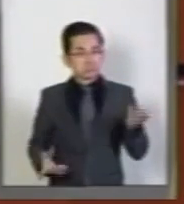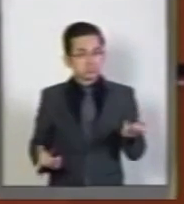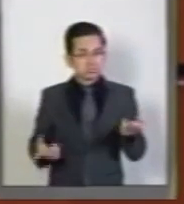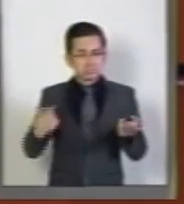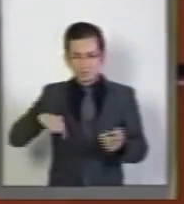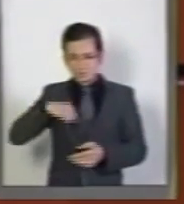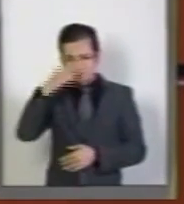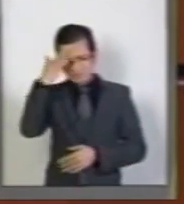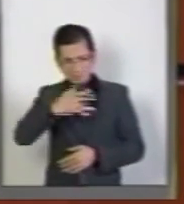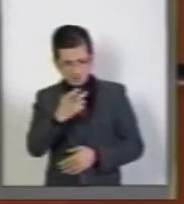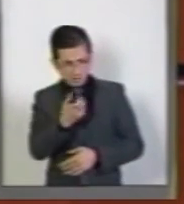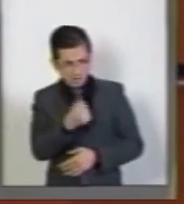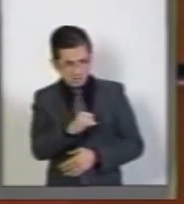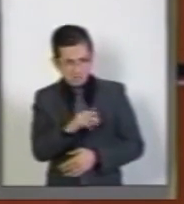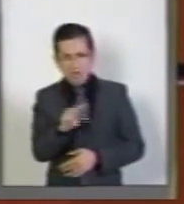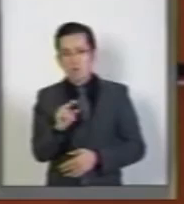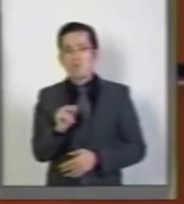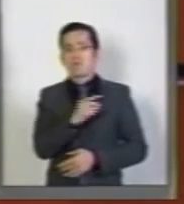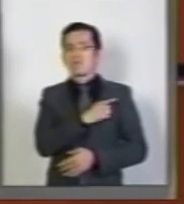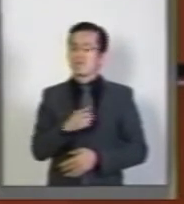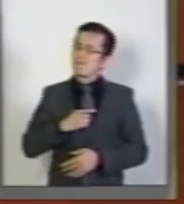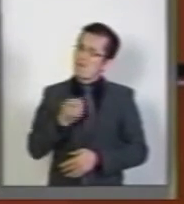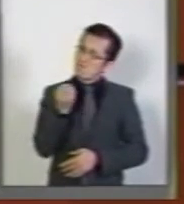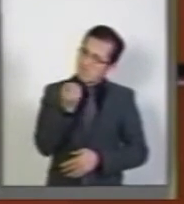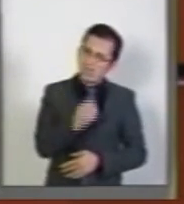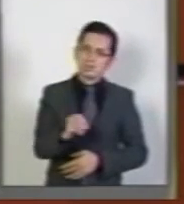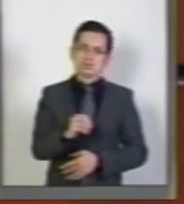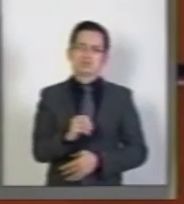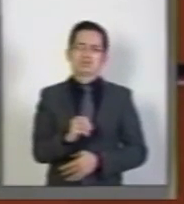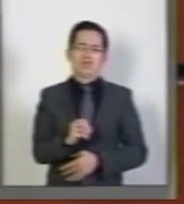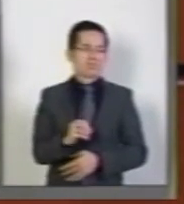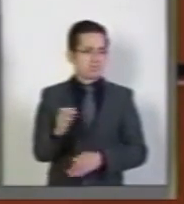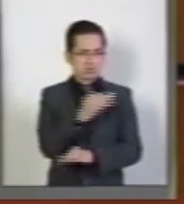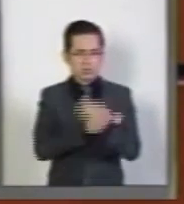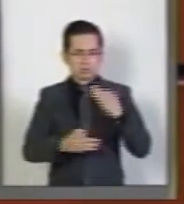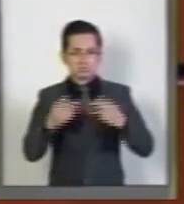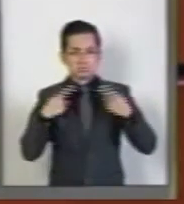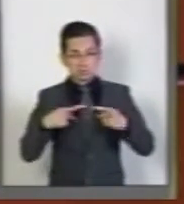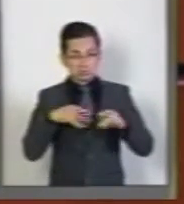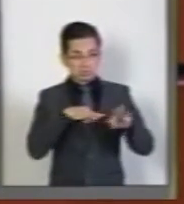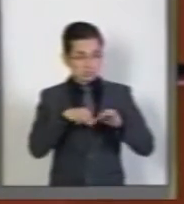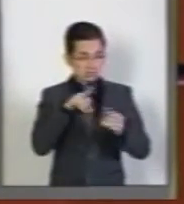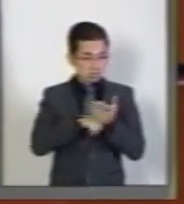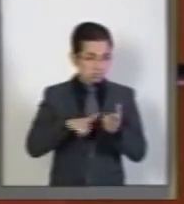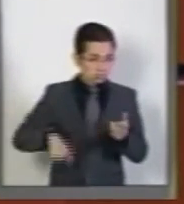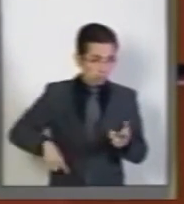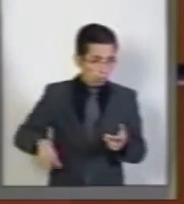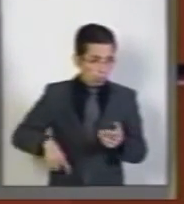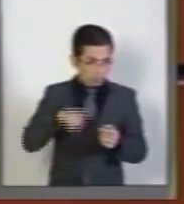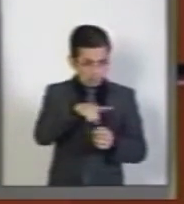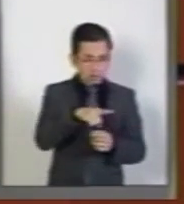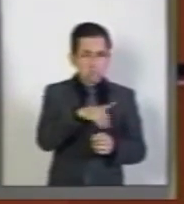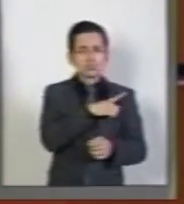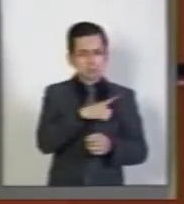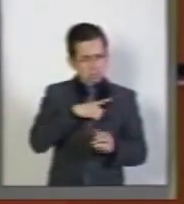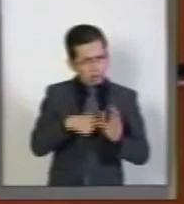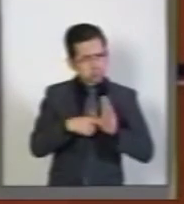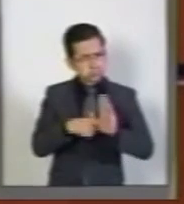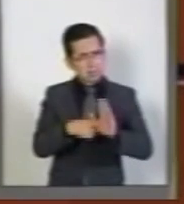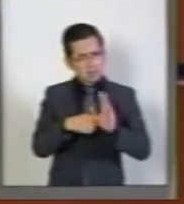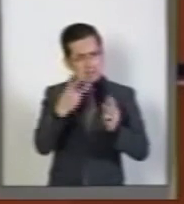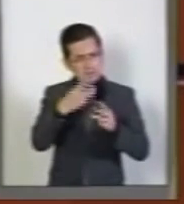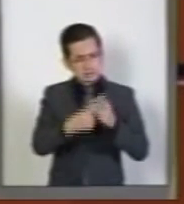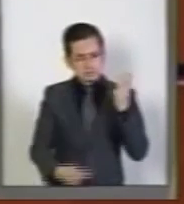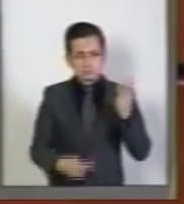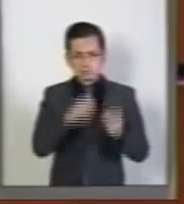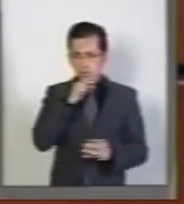y públicas las tres declaraciones de todo funcionario público y de los privados que hacen negocios con dinero